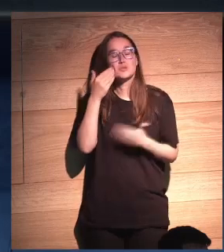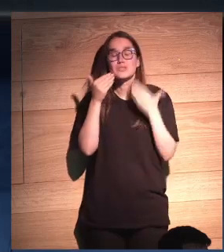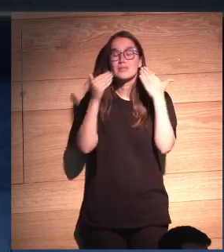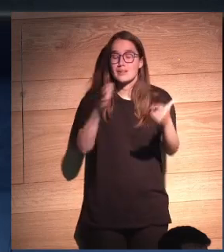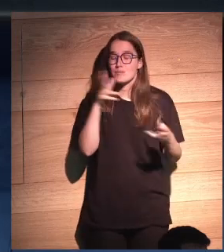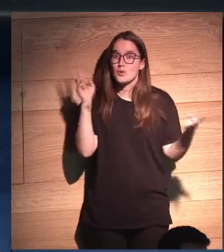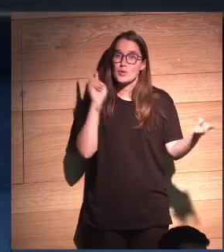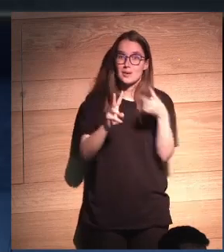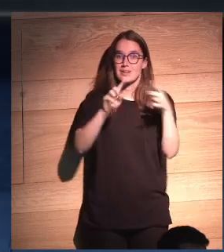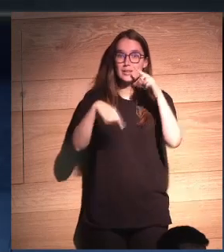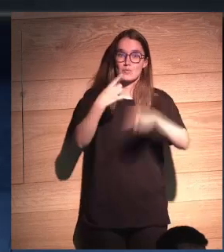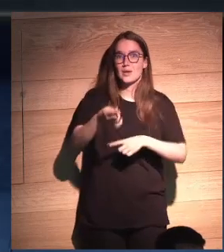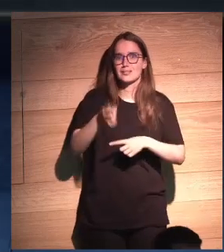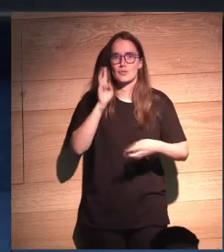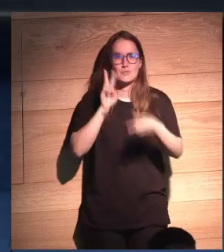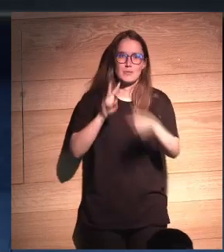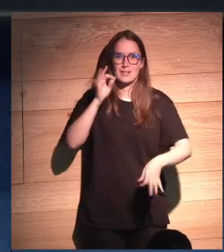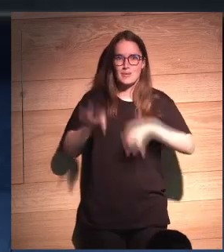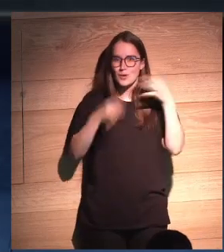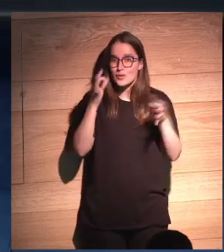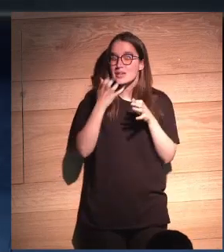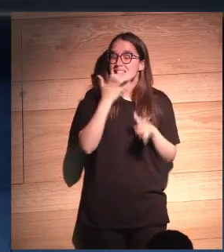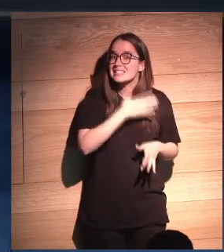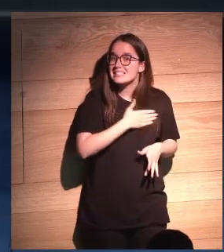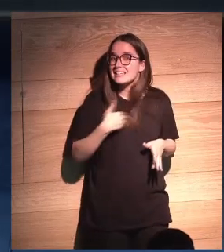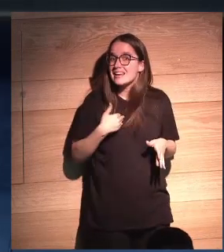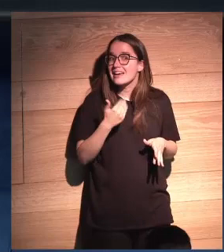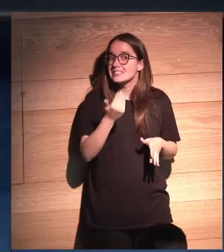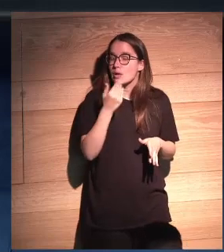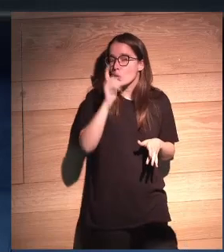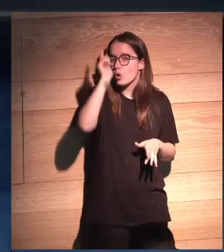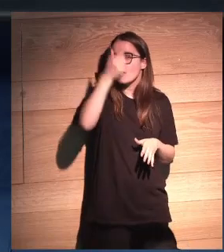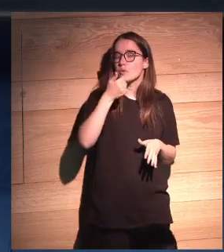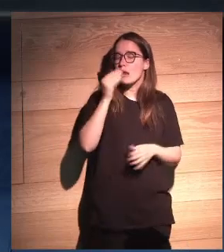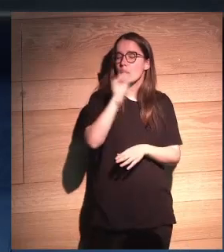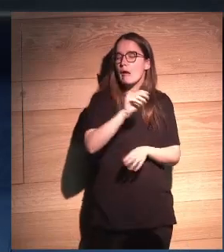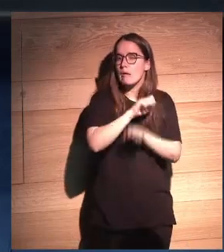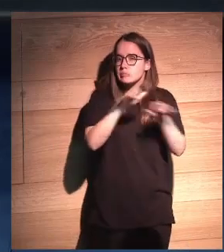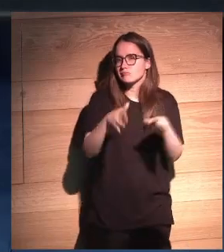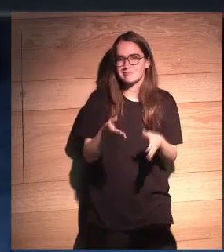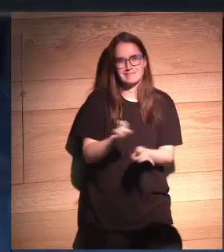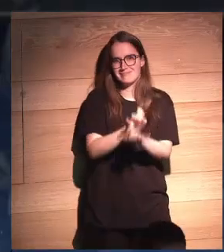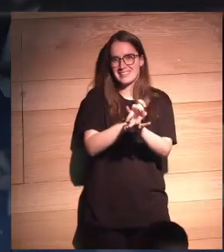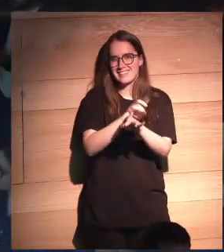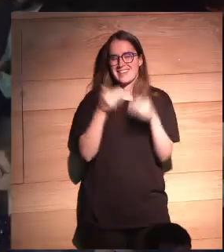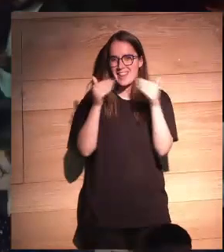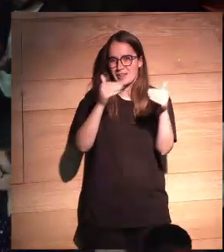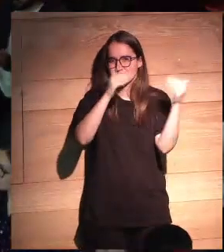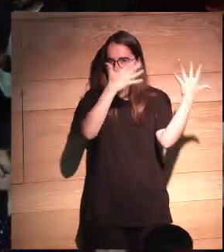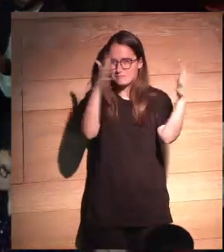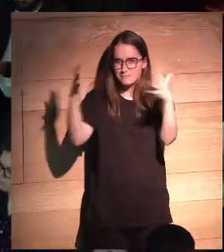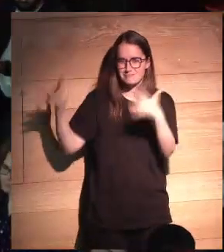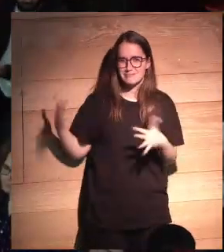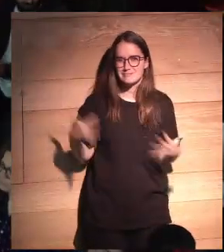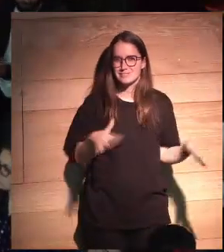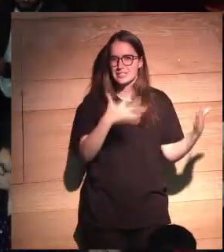por venir. Nos vemos luego en el picoteo, y si queréis expandir algún concepto, estaré encantado de hacerlo. Muchas gracias.